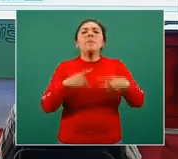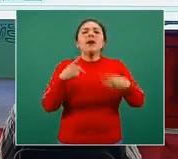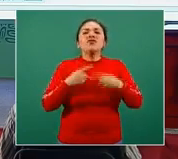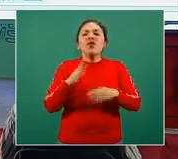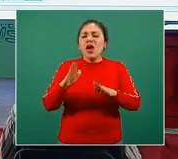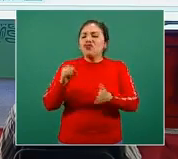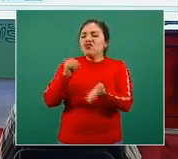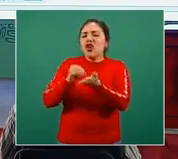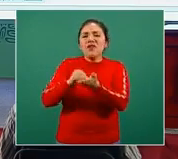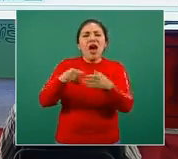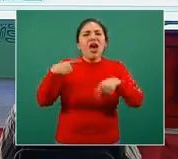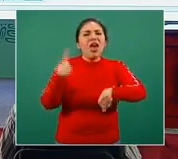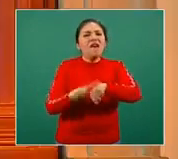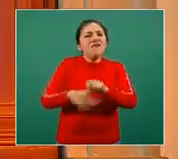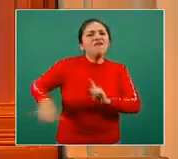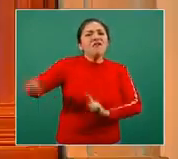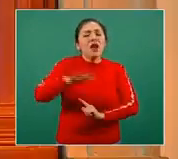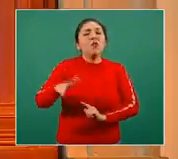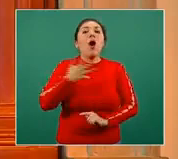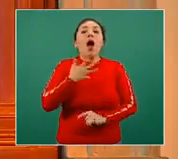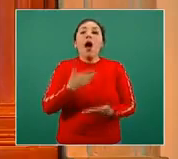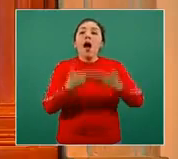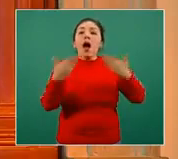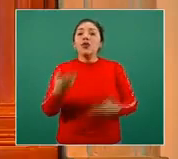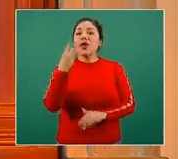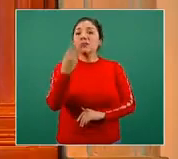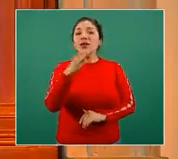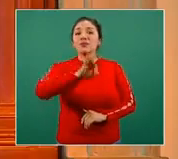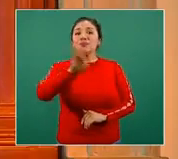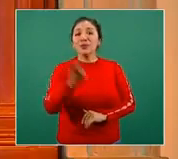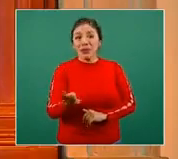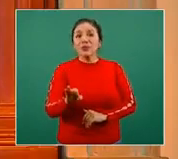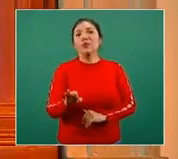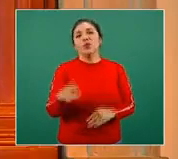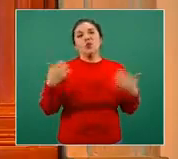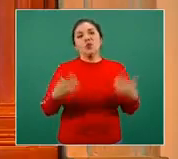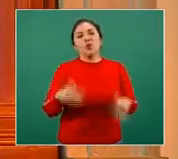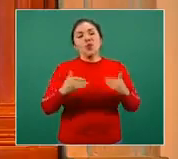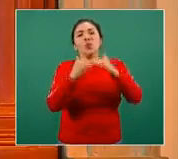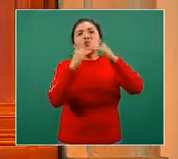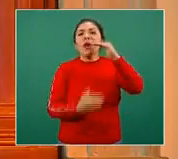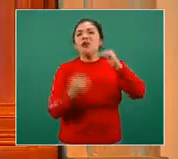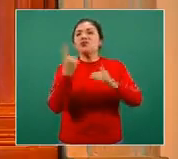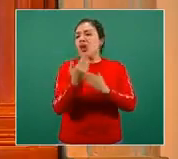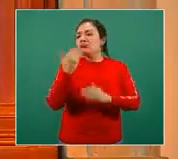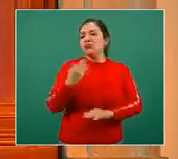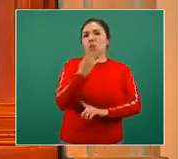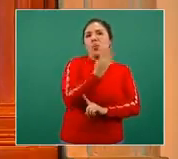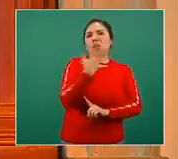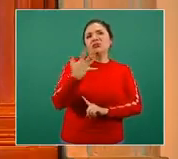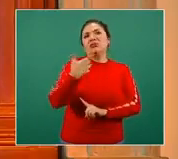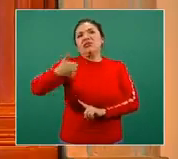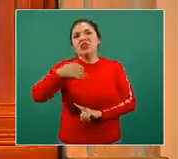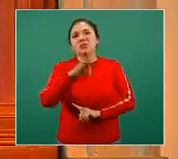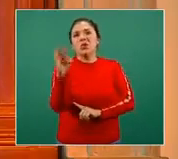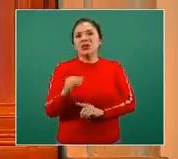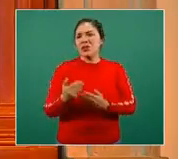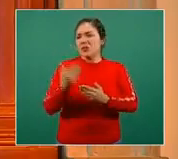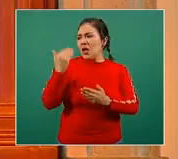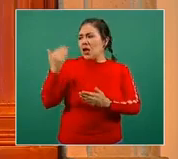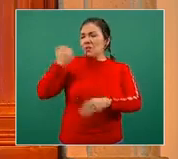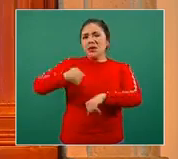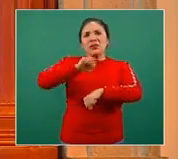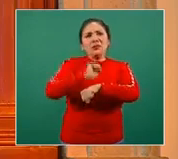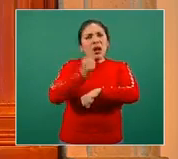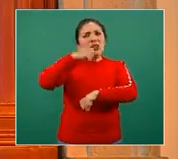su proporción, eso es un 3%, es menor que el 4, 5, 6 que tuvimos en semanas y